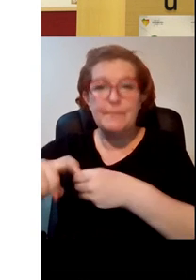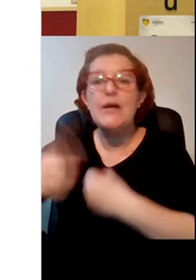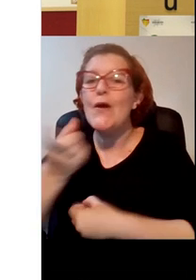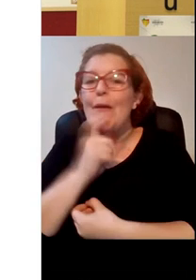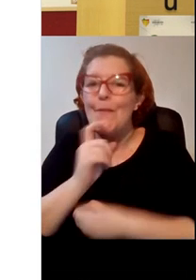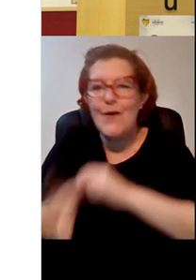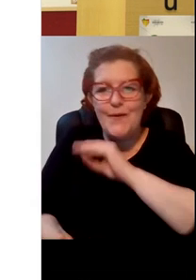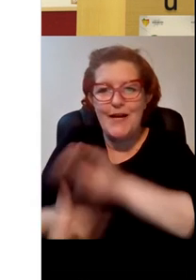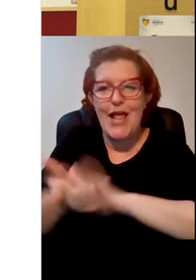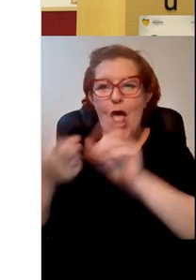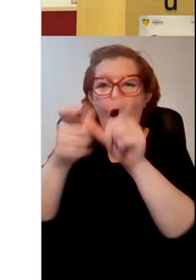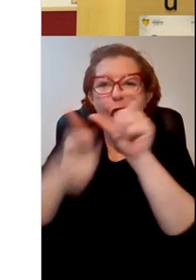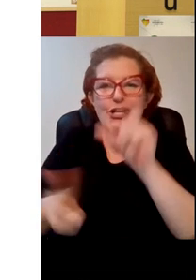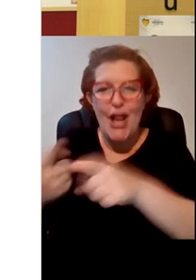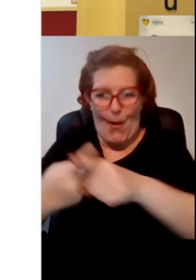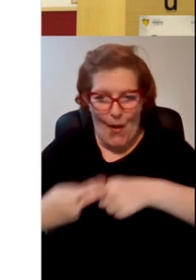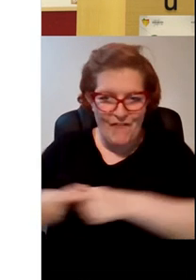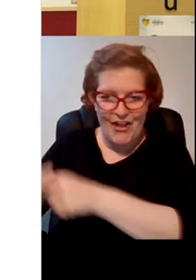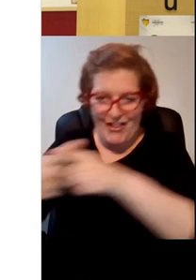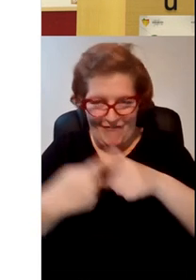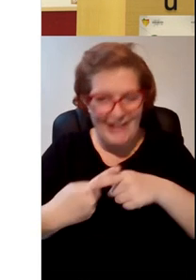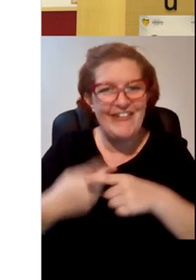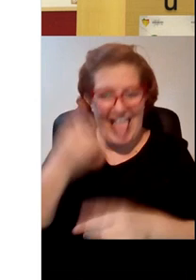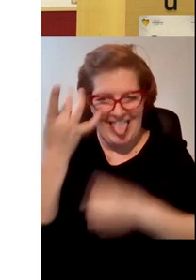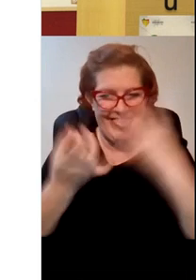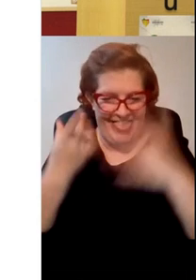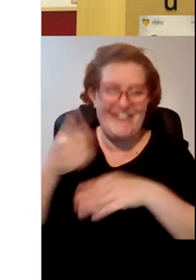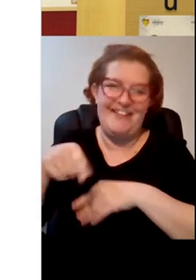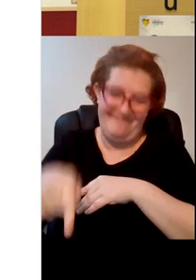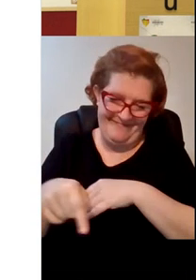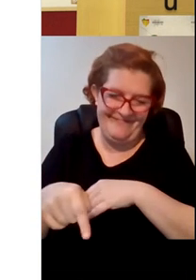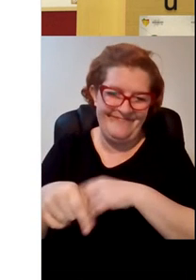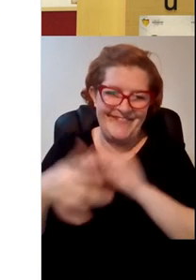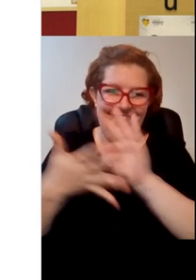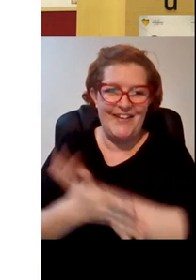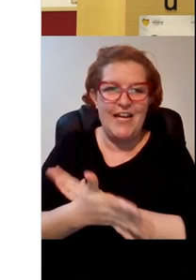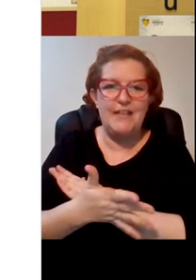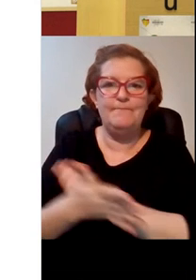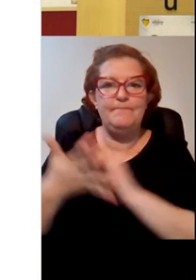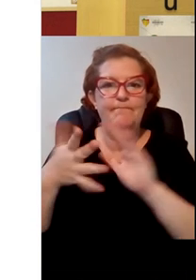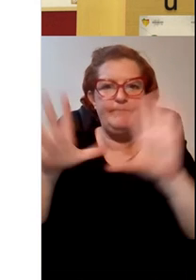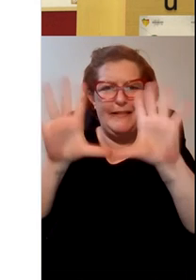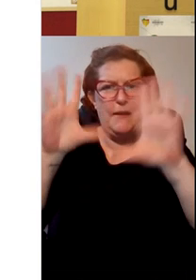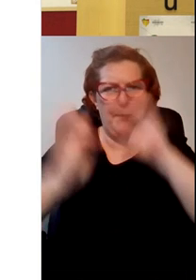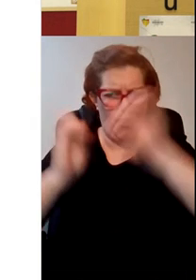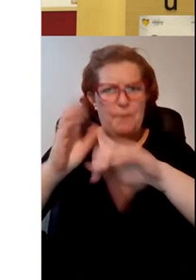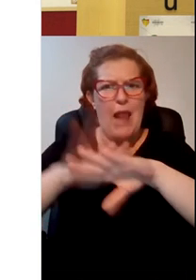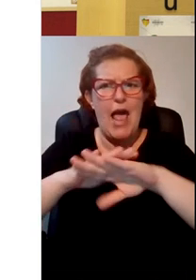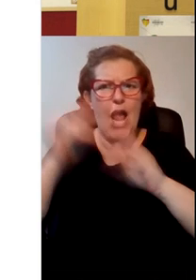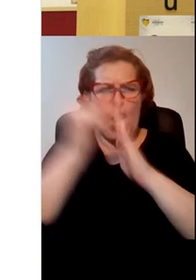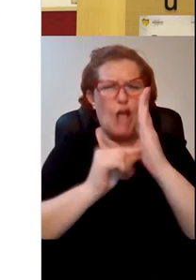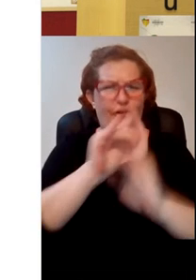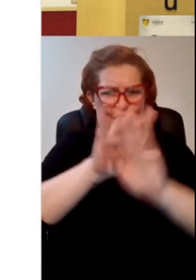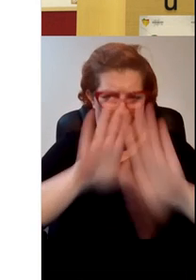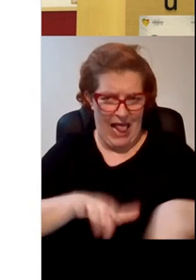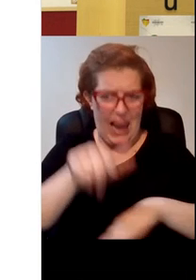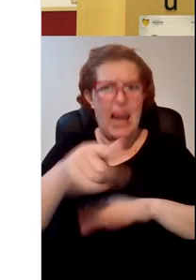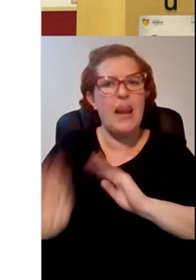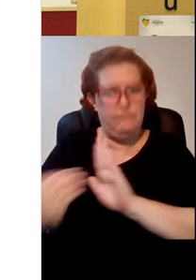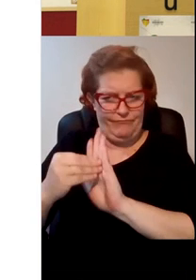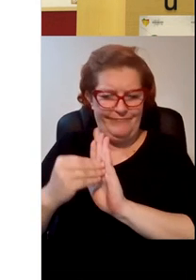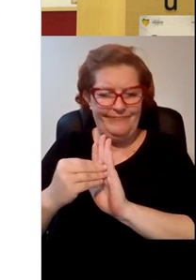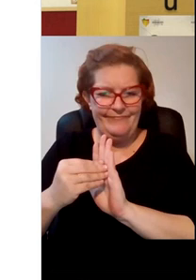el glosario colaborativo una actividad del usuario colaborativo que contaba un 10% en la nota final y en la que